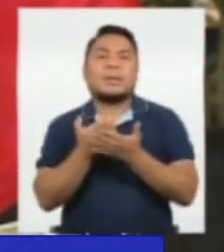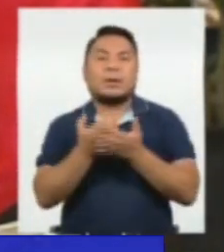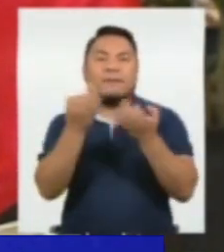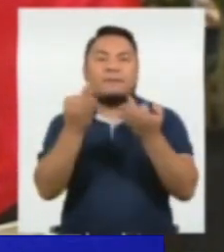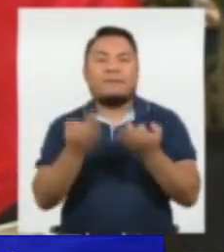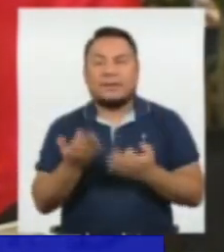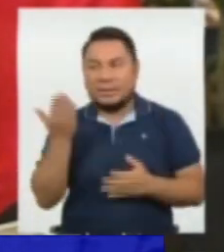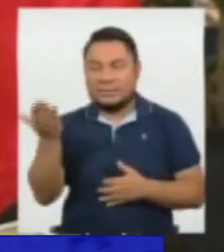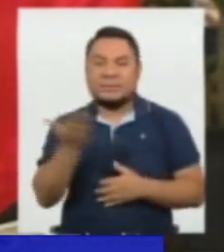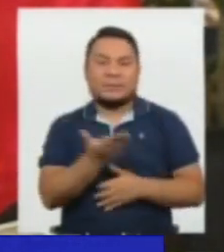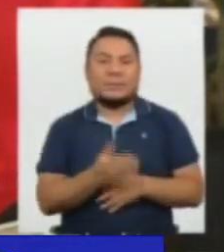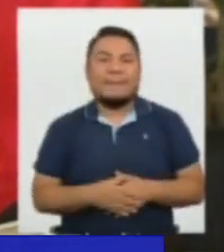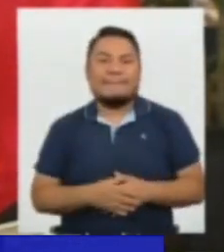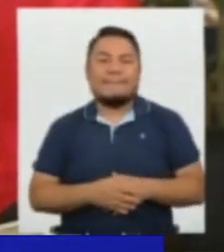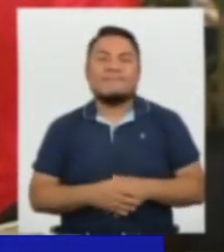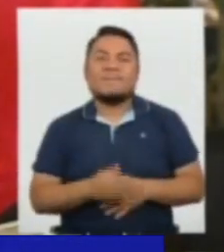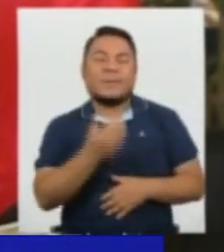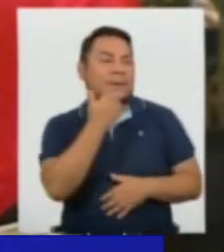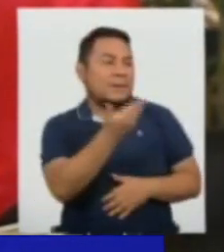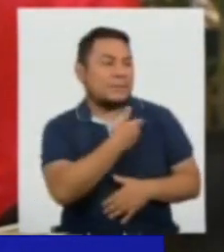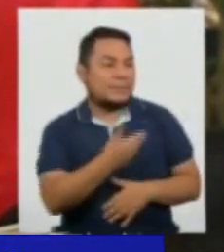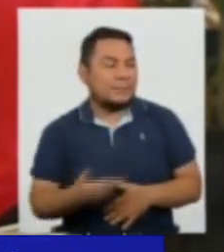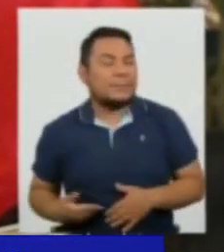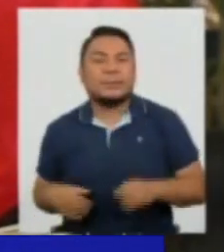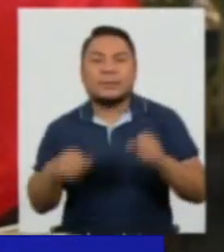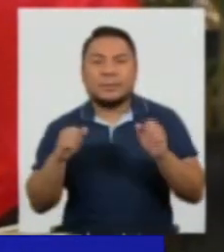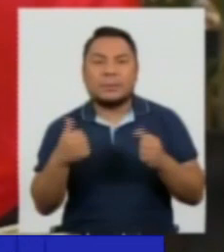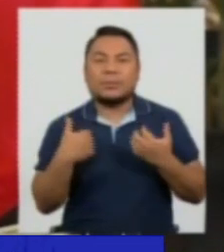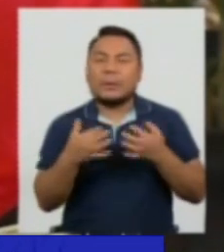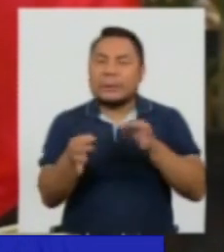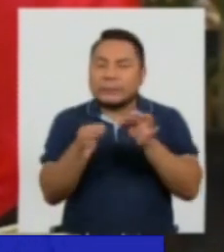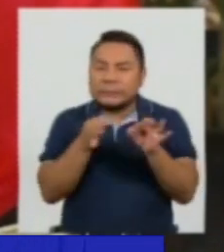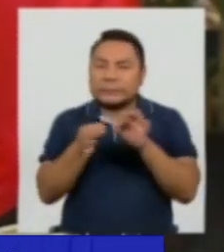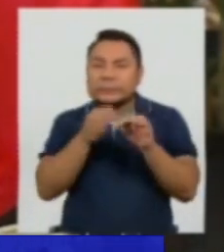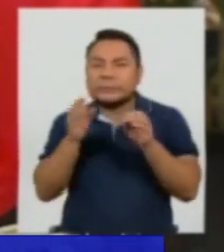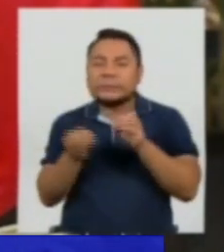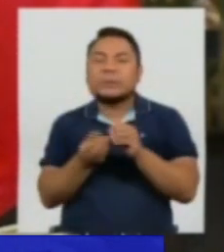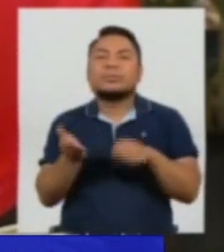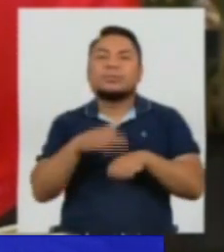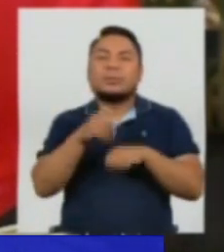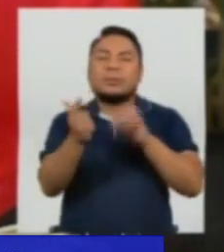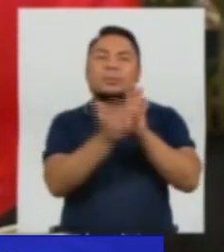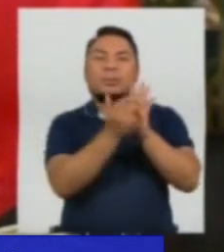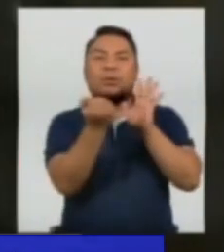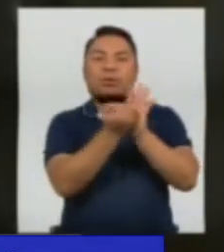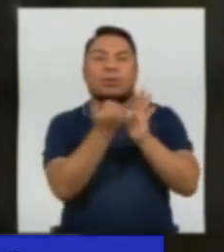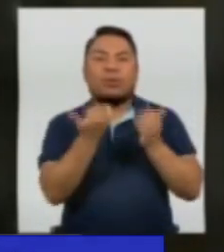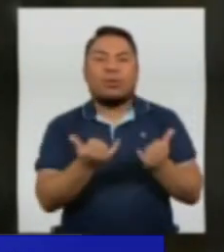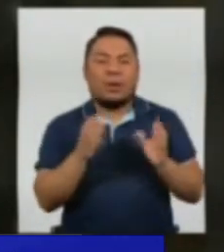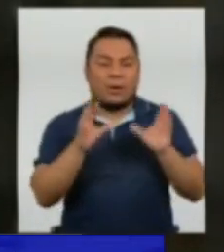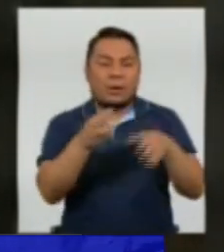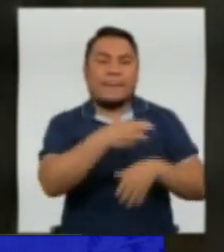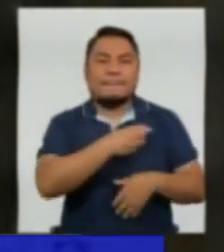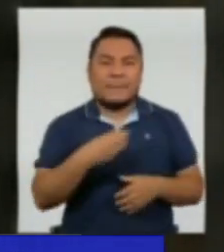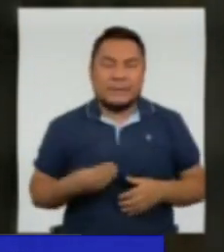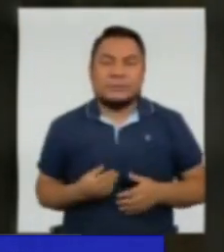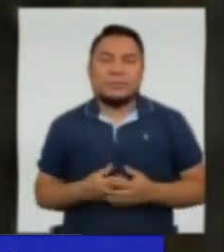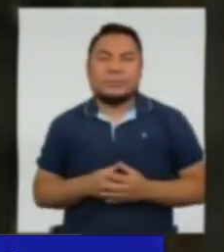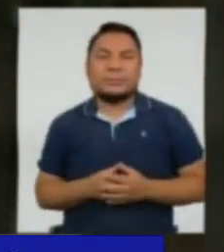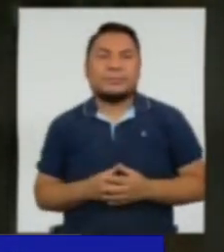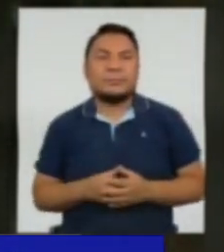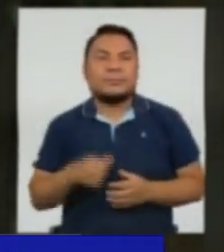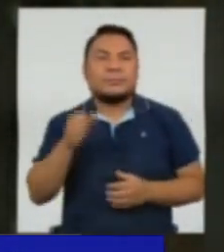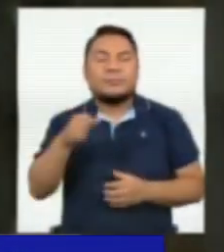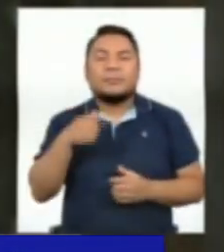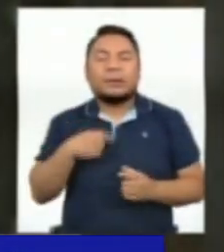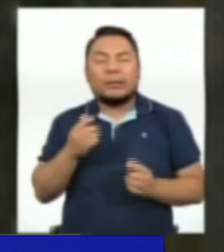Finanzas. Gracias, presidente. Efectivamente, voy a dar algunos detalles del decreto legislativo aprobado en Consejo de Ministros. El